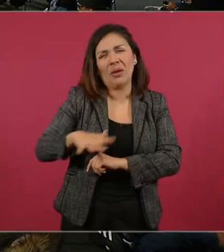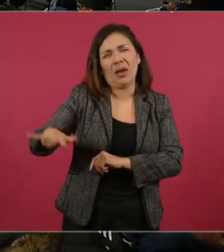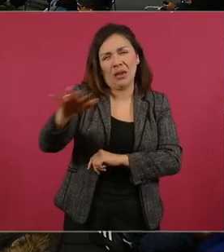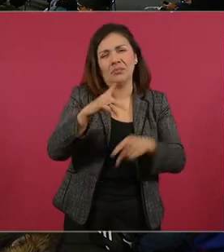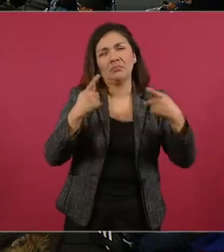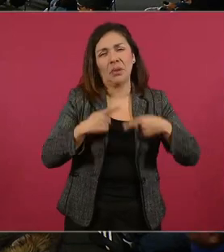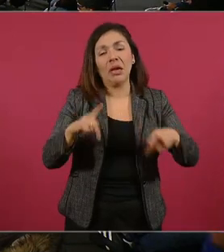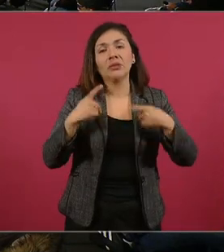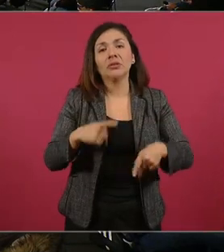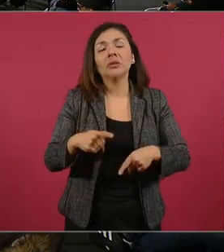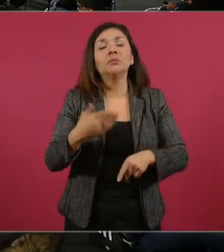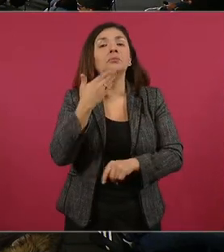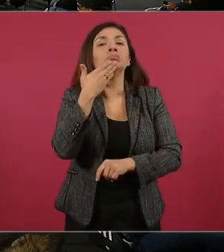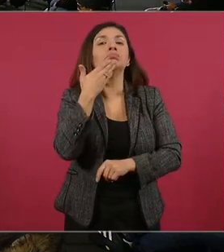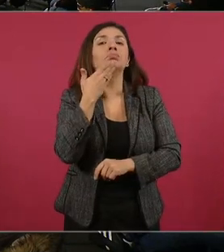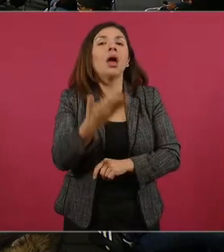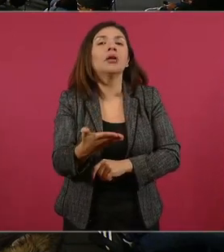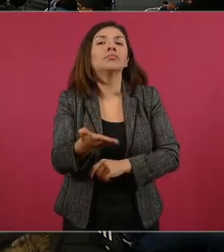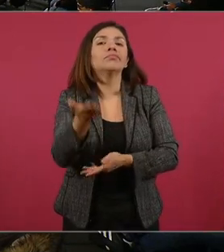y logramos